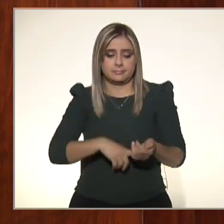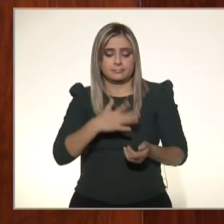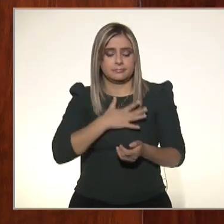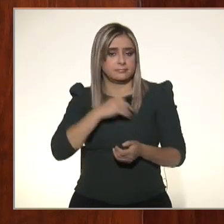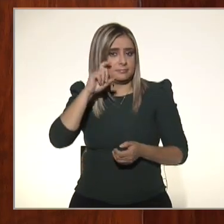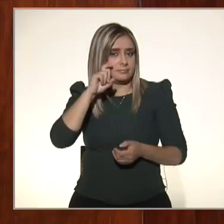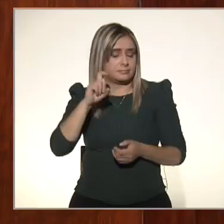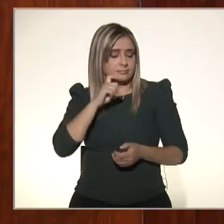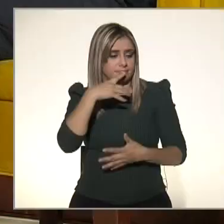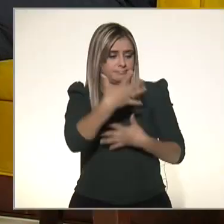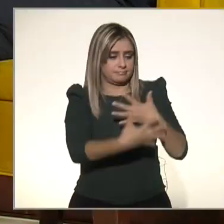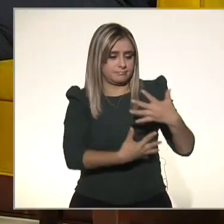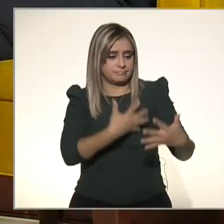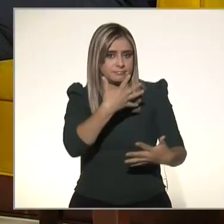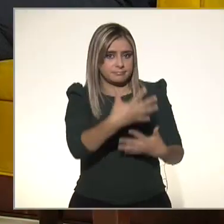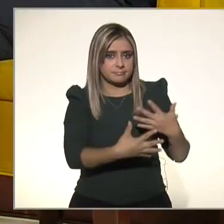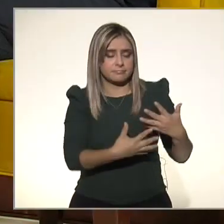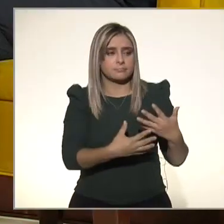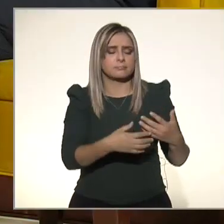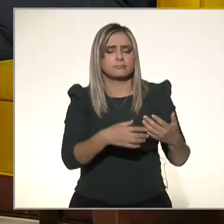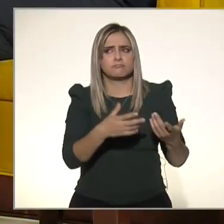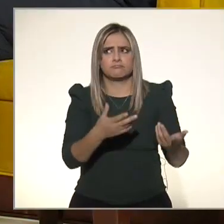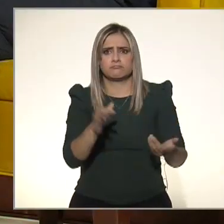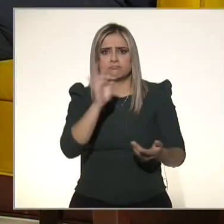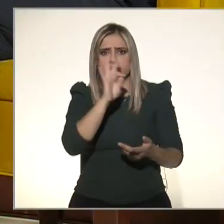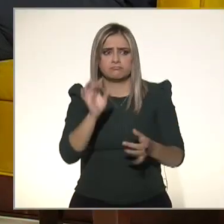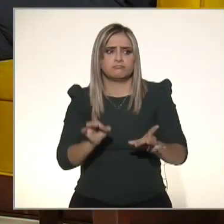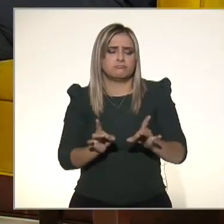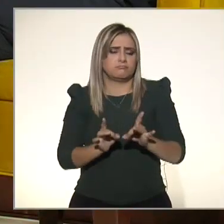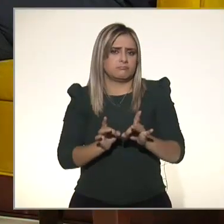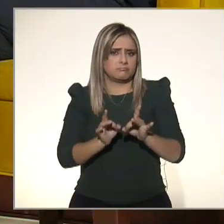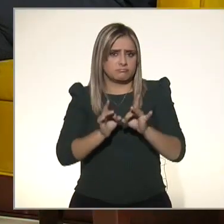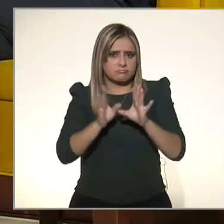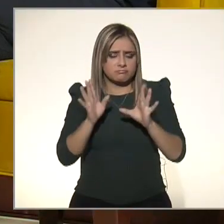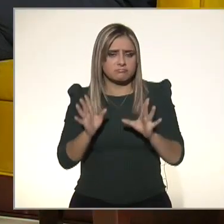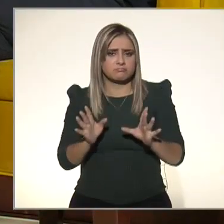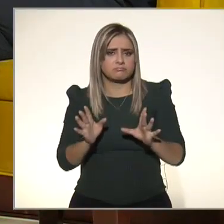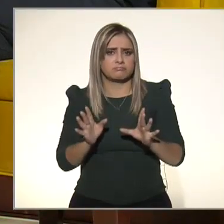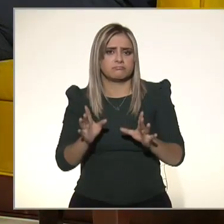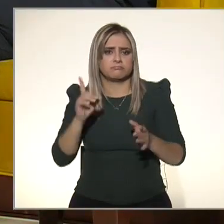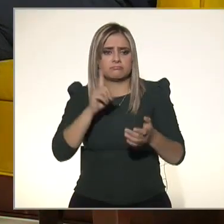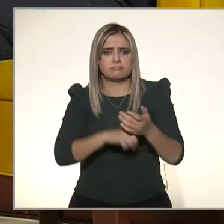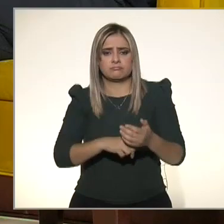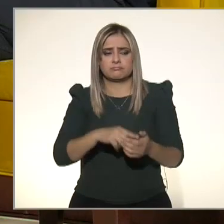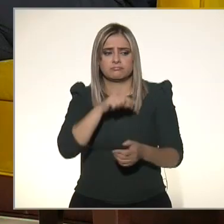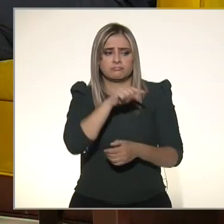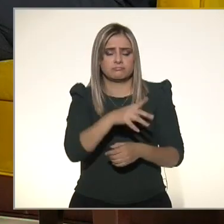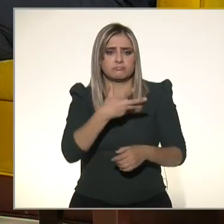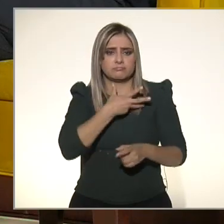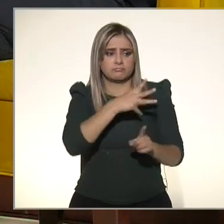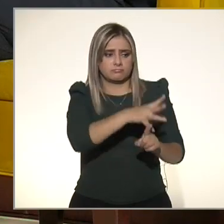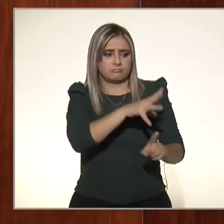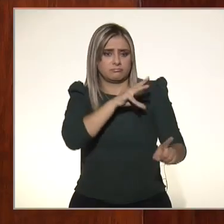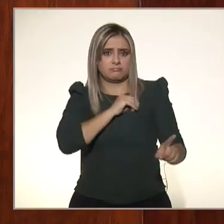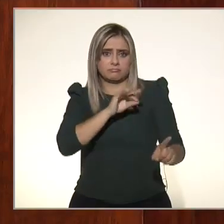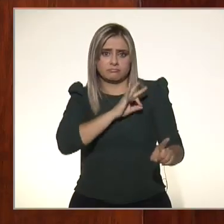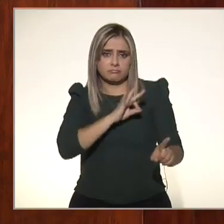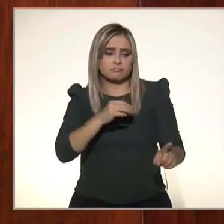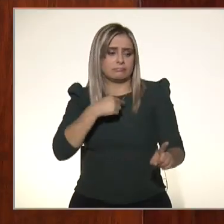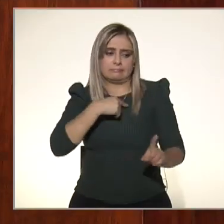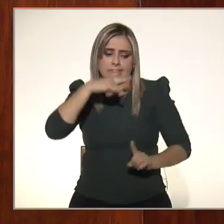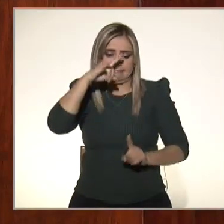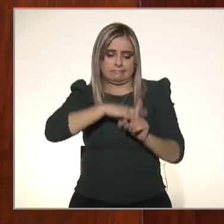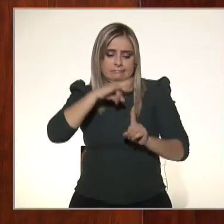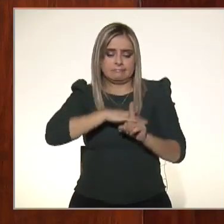sexual para que inclusive cuando estés, digamos, en determinado nivel de riesgo, este nivel vaya disminuyendo. ¿Y